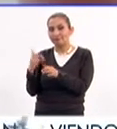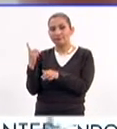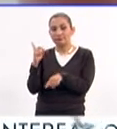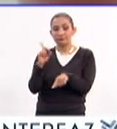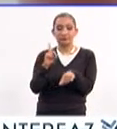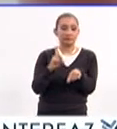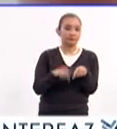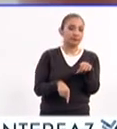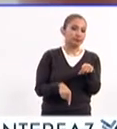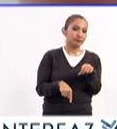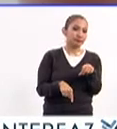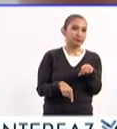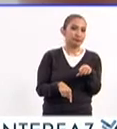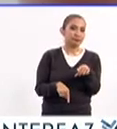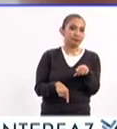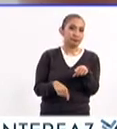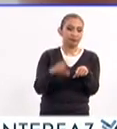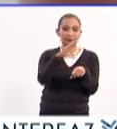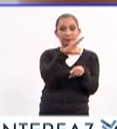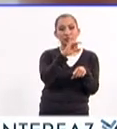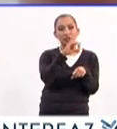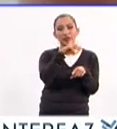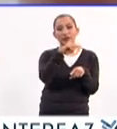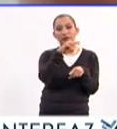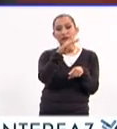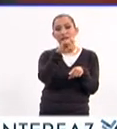quitan el civismo